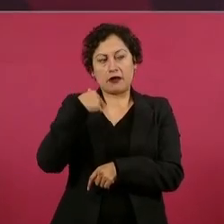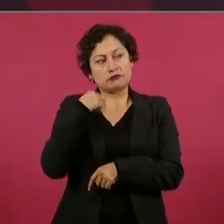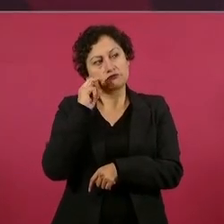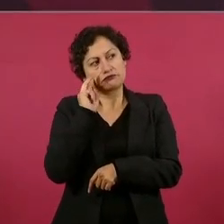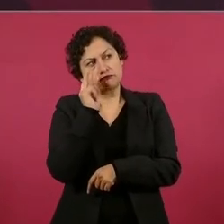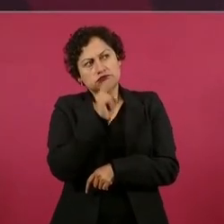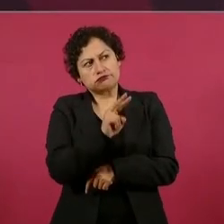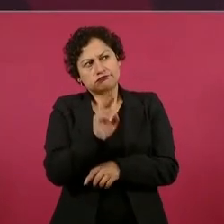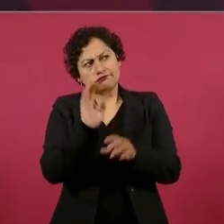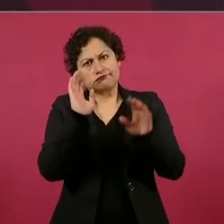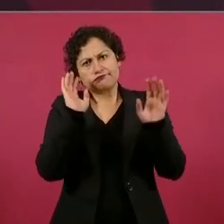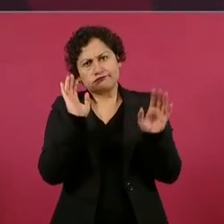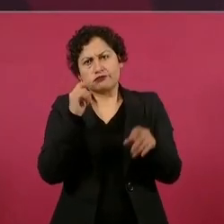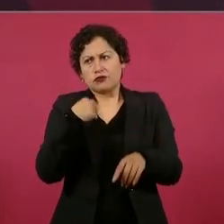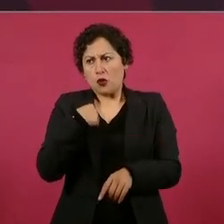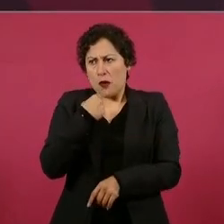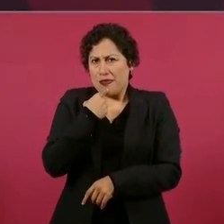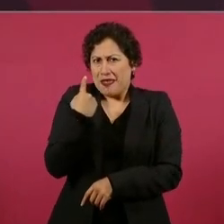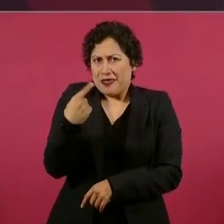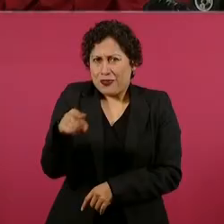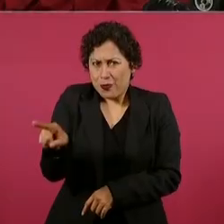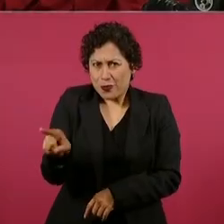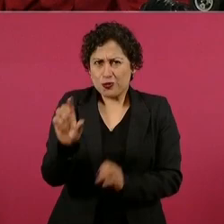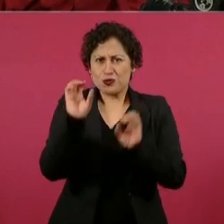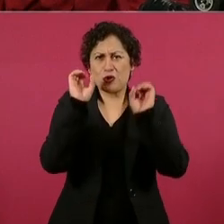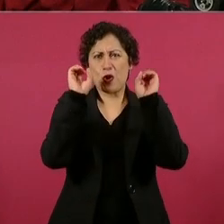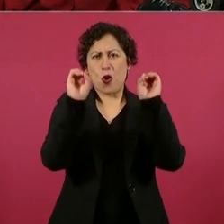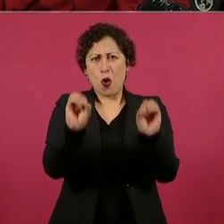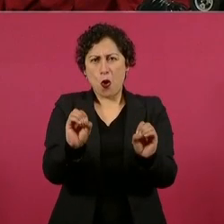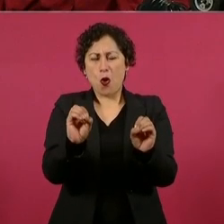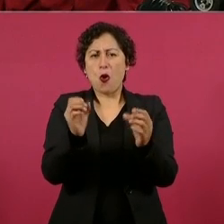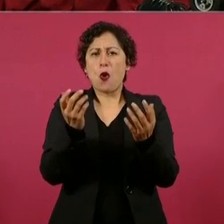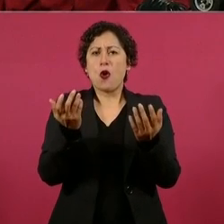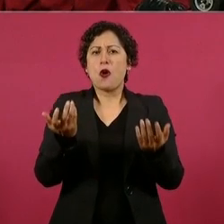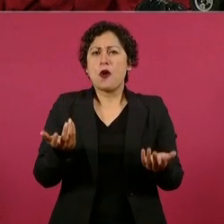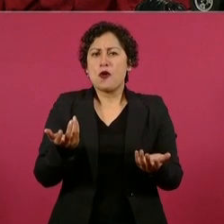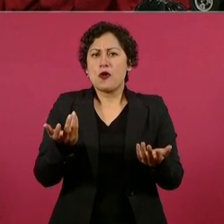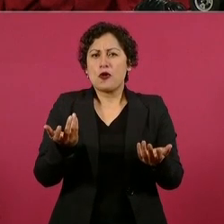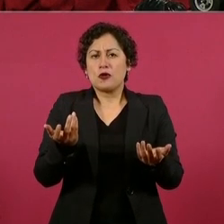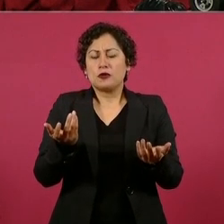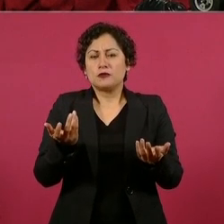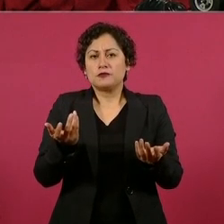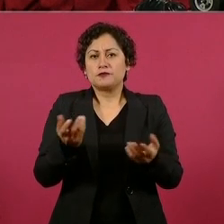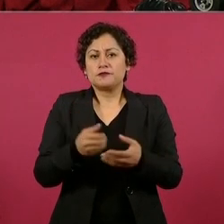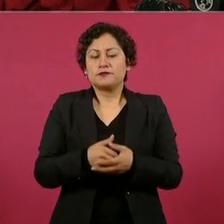ni me meto a investigar a los que están